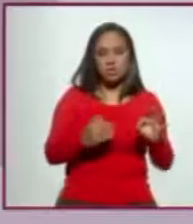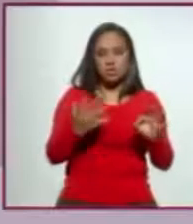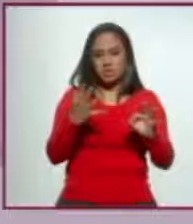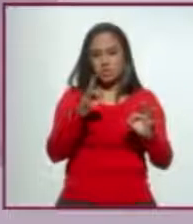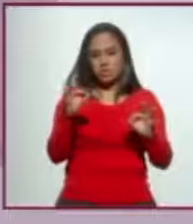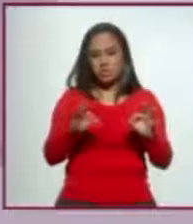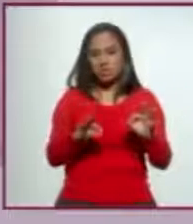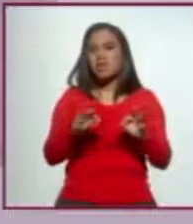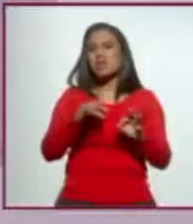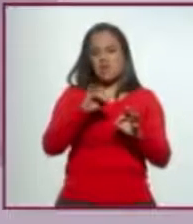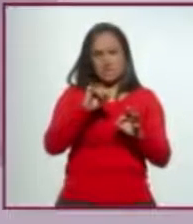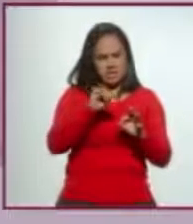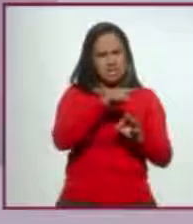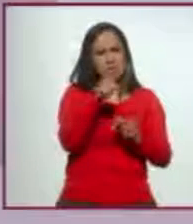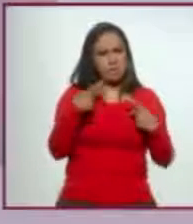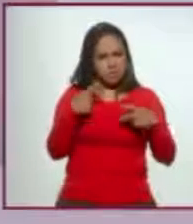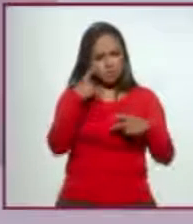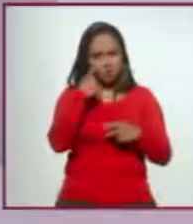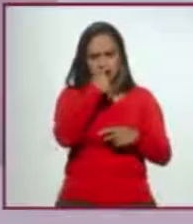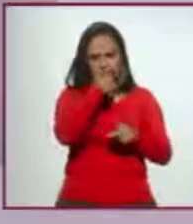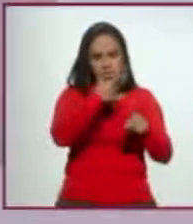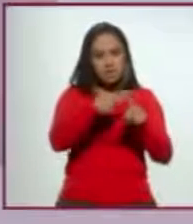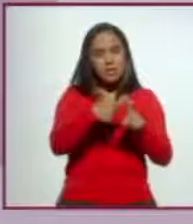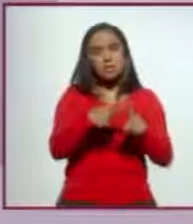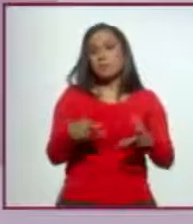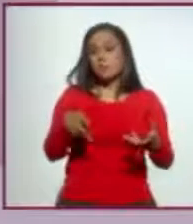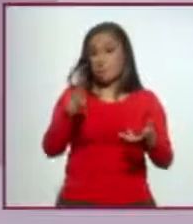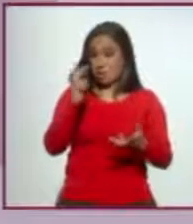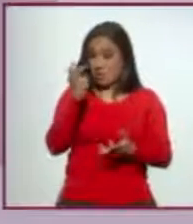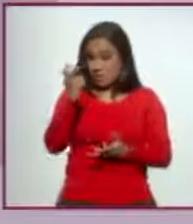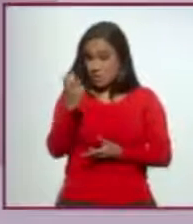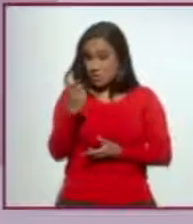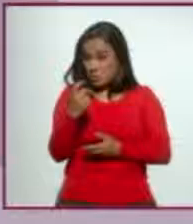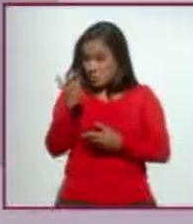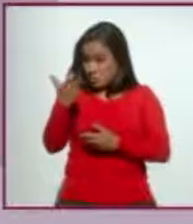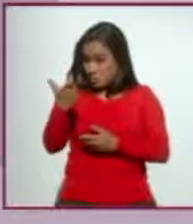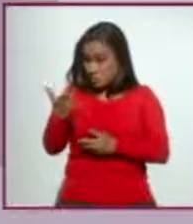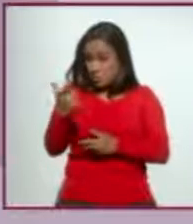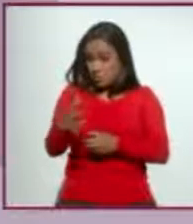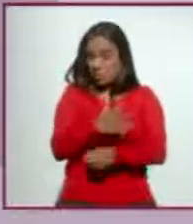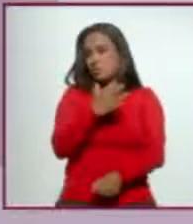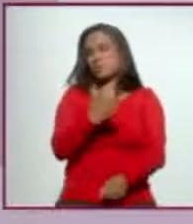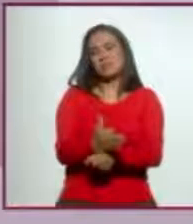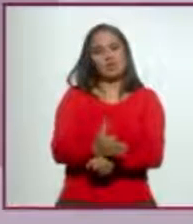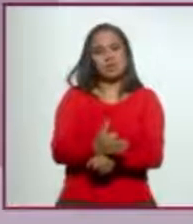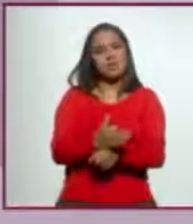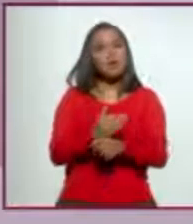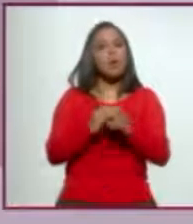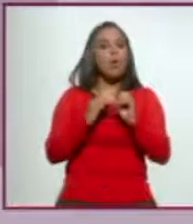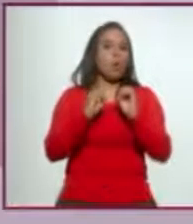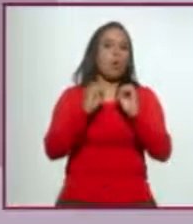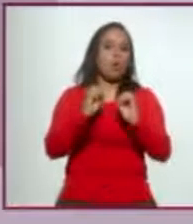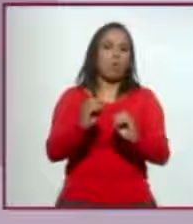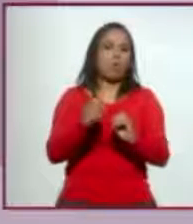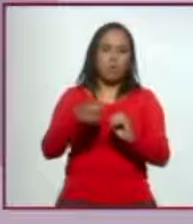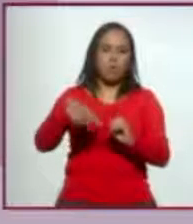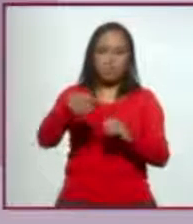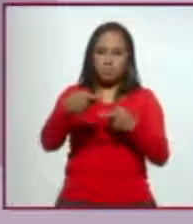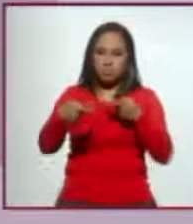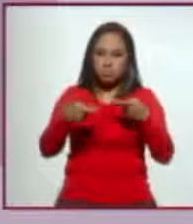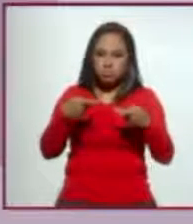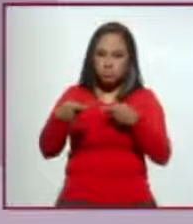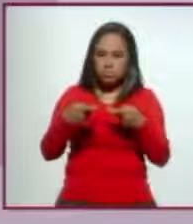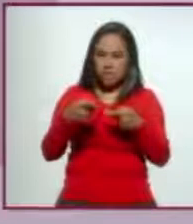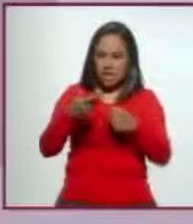se le ve de manera positiva, hay una percepción muy clara de que no es suficiente, o si como planea